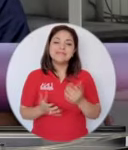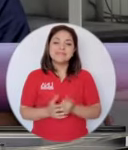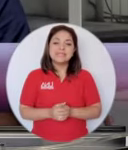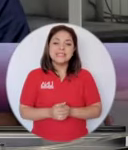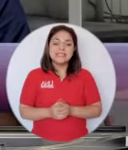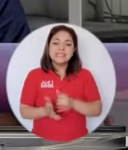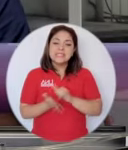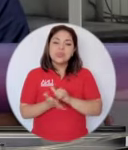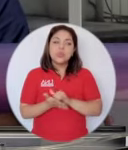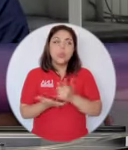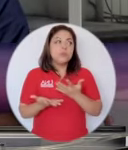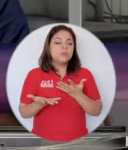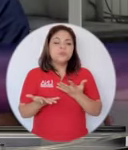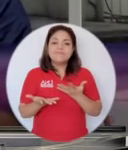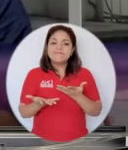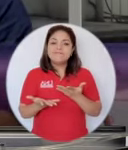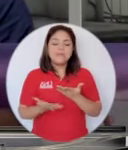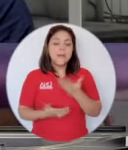vamos a ver, con una mala,